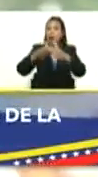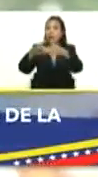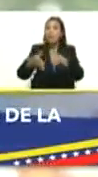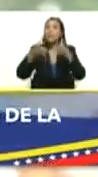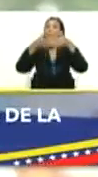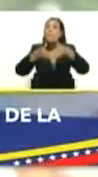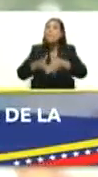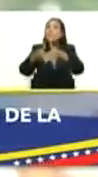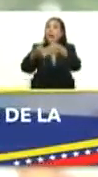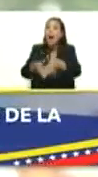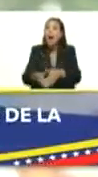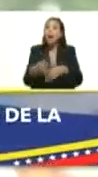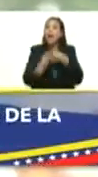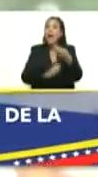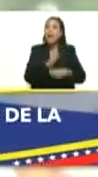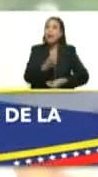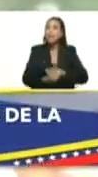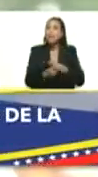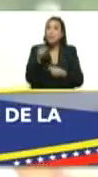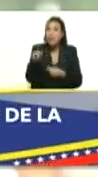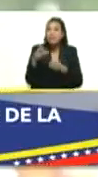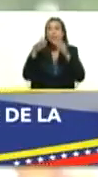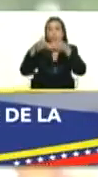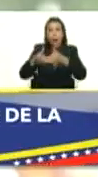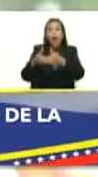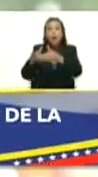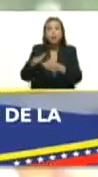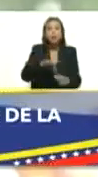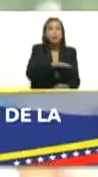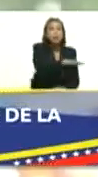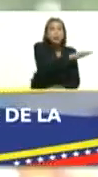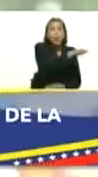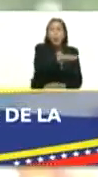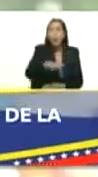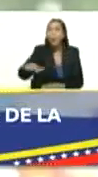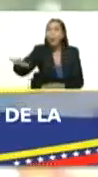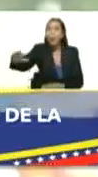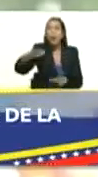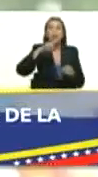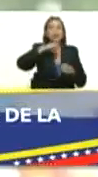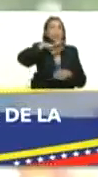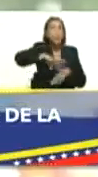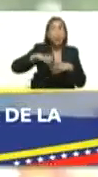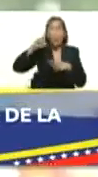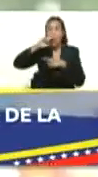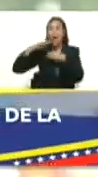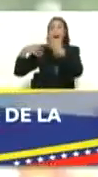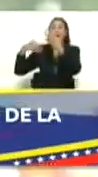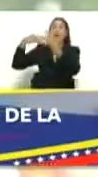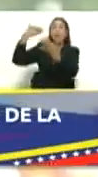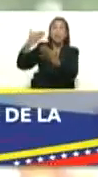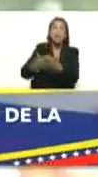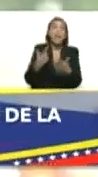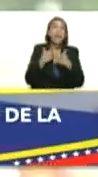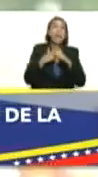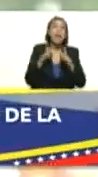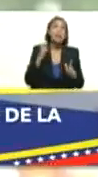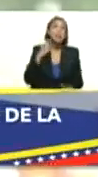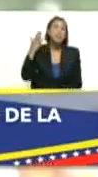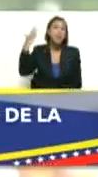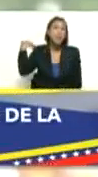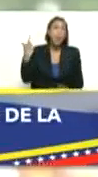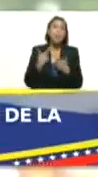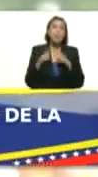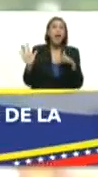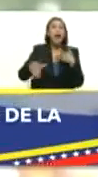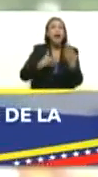barco que fue hecho. Ese barco corrió mares e historia. Y una historia libertaria, señor presidente. ¿Hasta